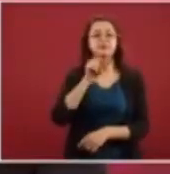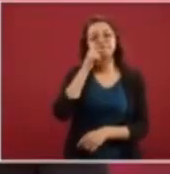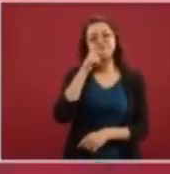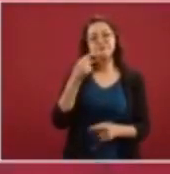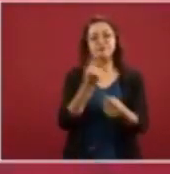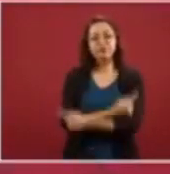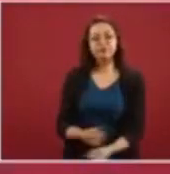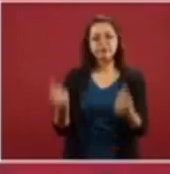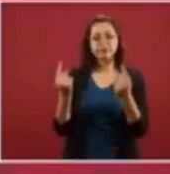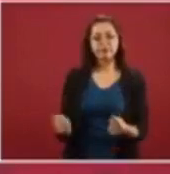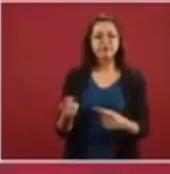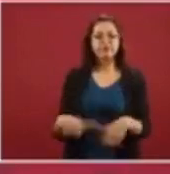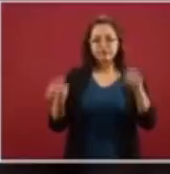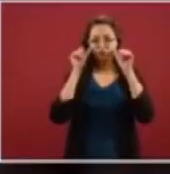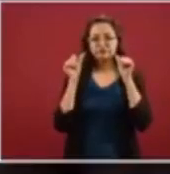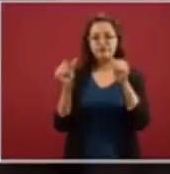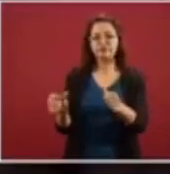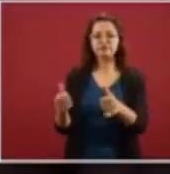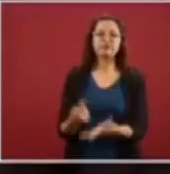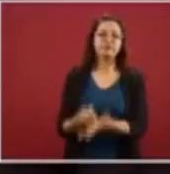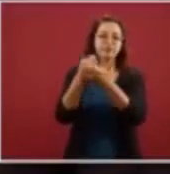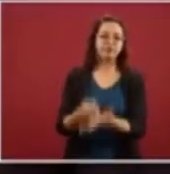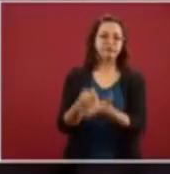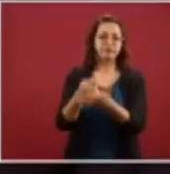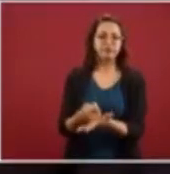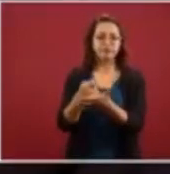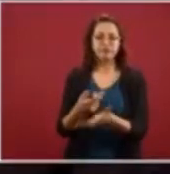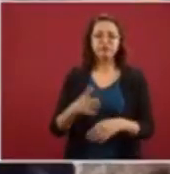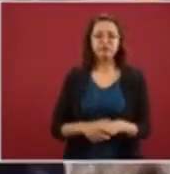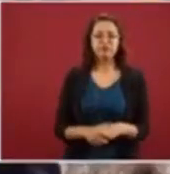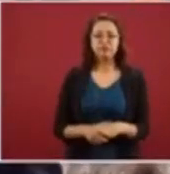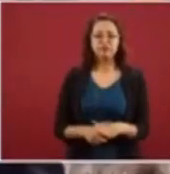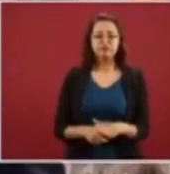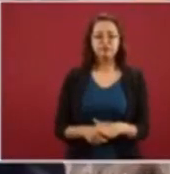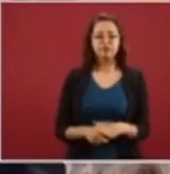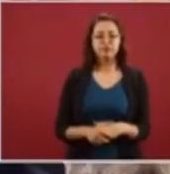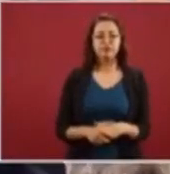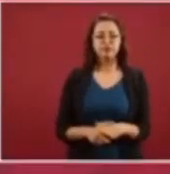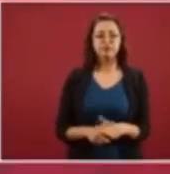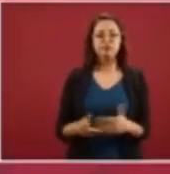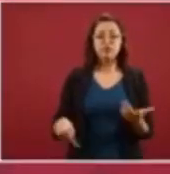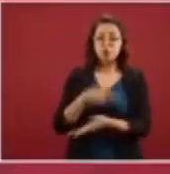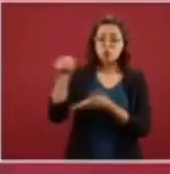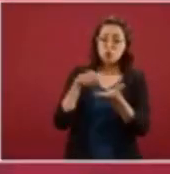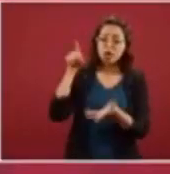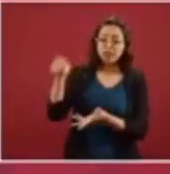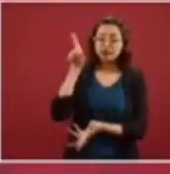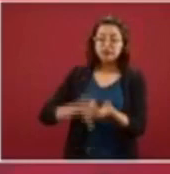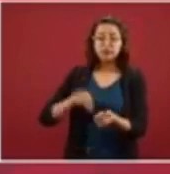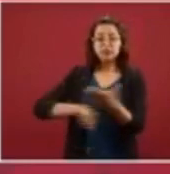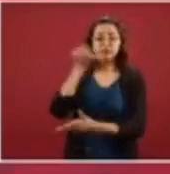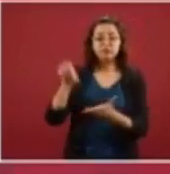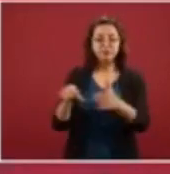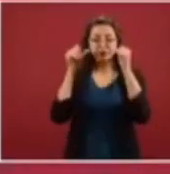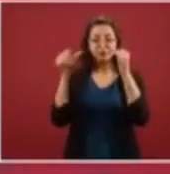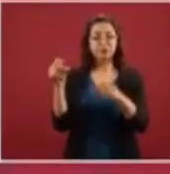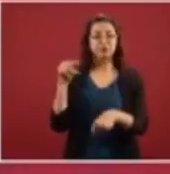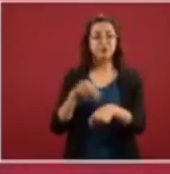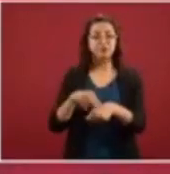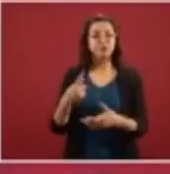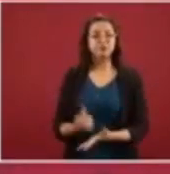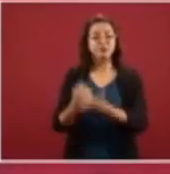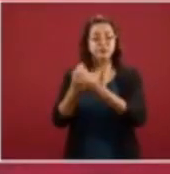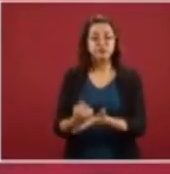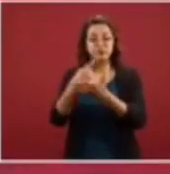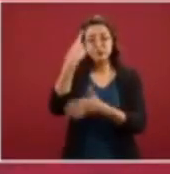niños tengan atención, tengan terapia, se trata de centros de atención médica, de